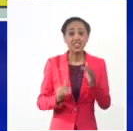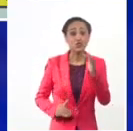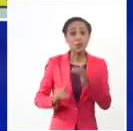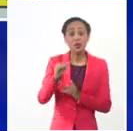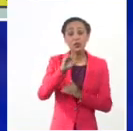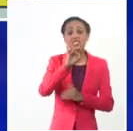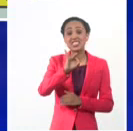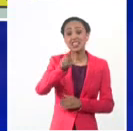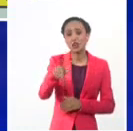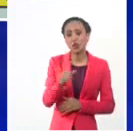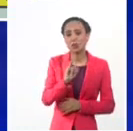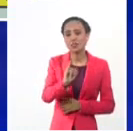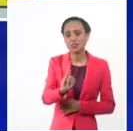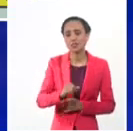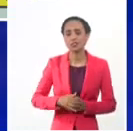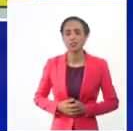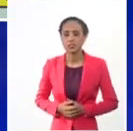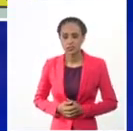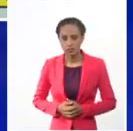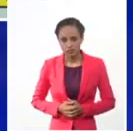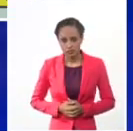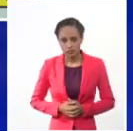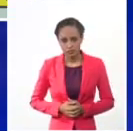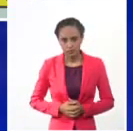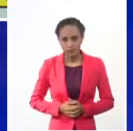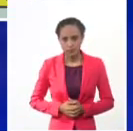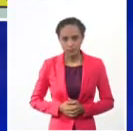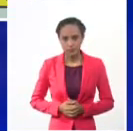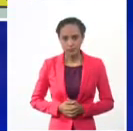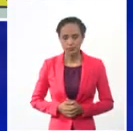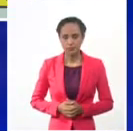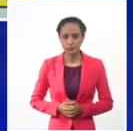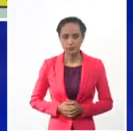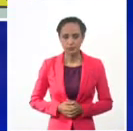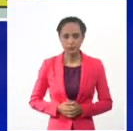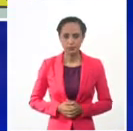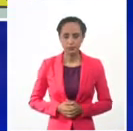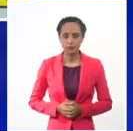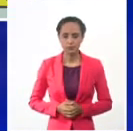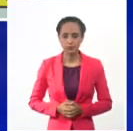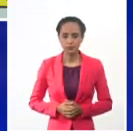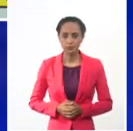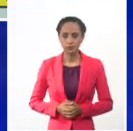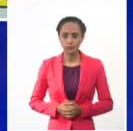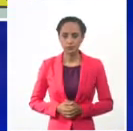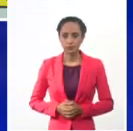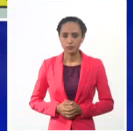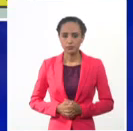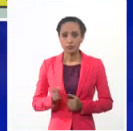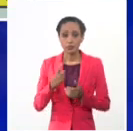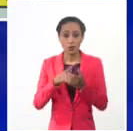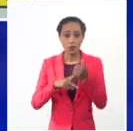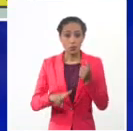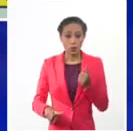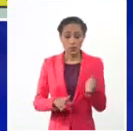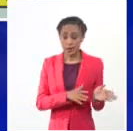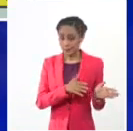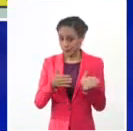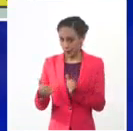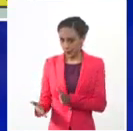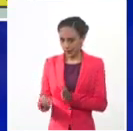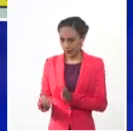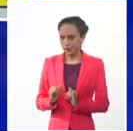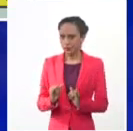el 12,6 que tuvimos la semana anterior. Las provincias, por otro lado,